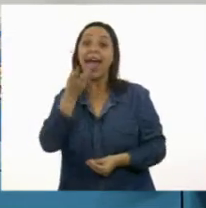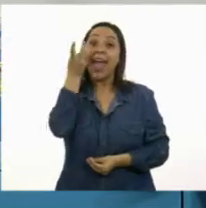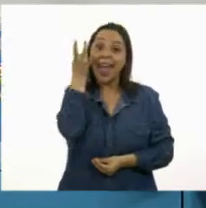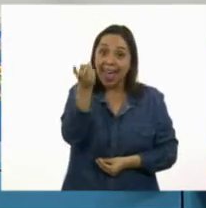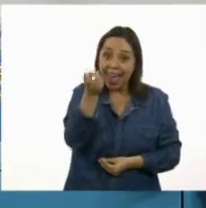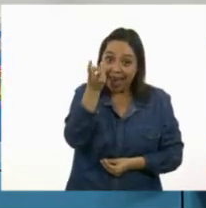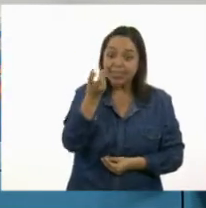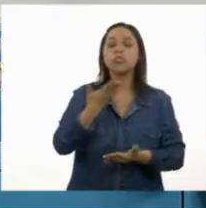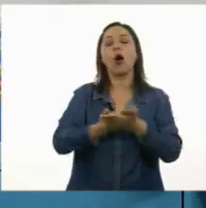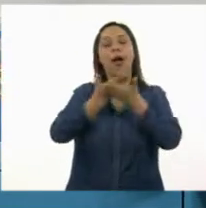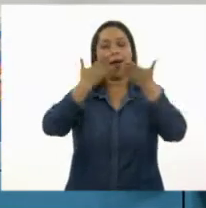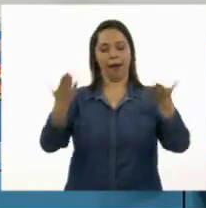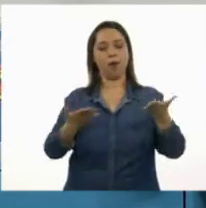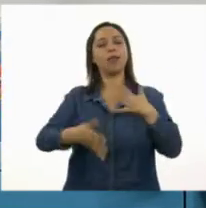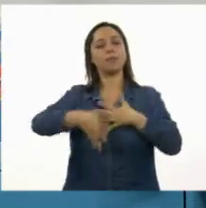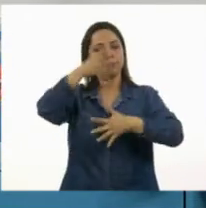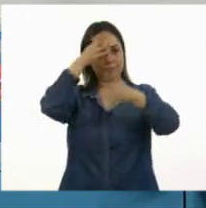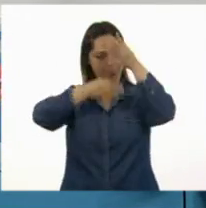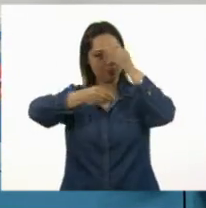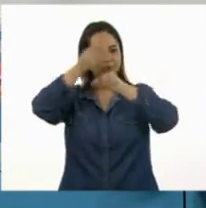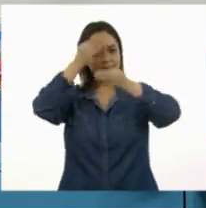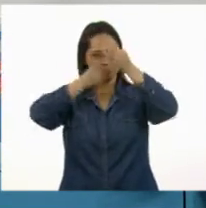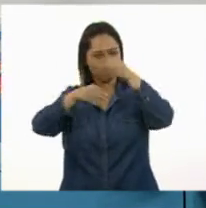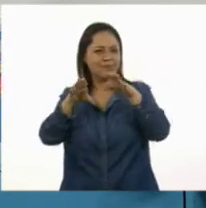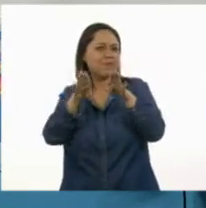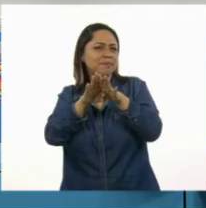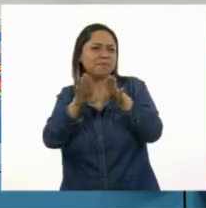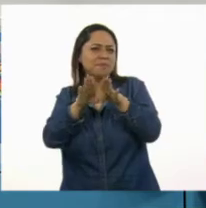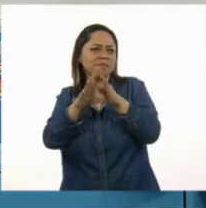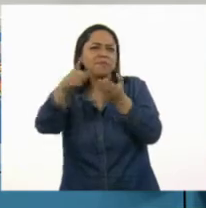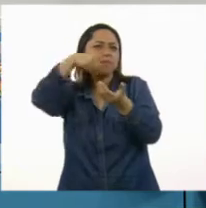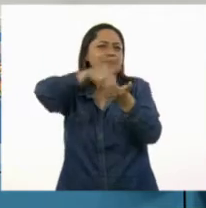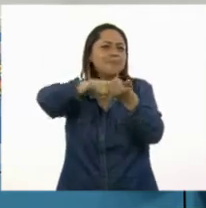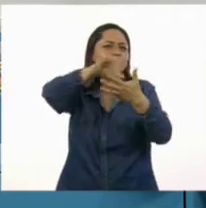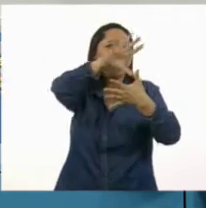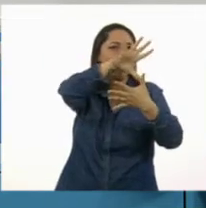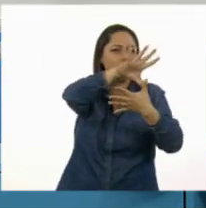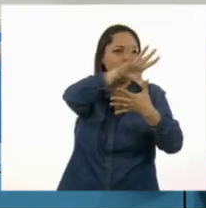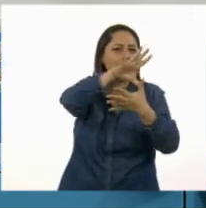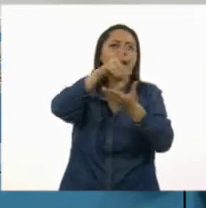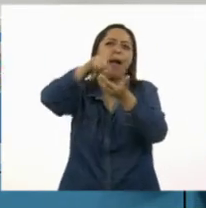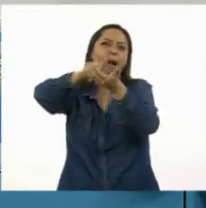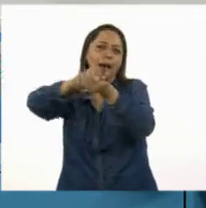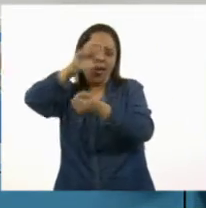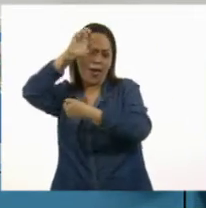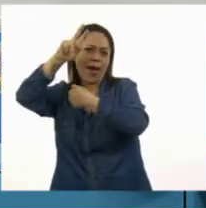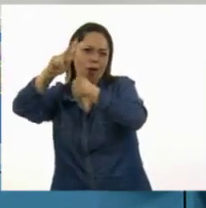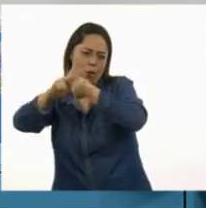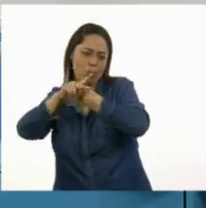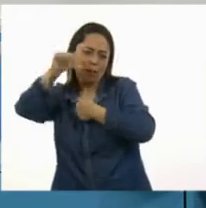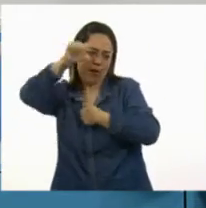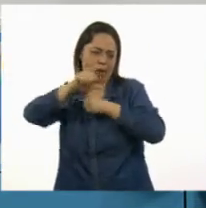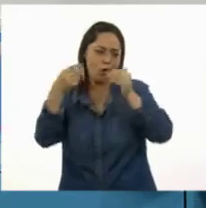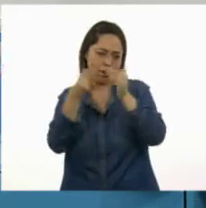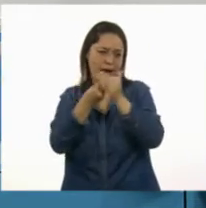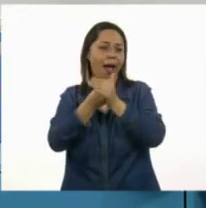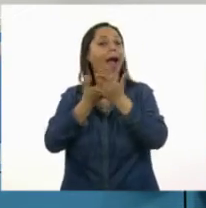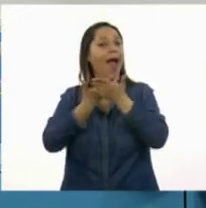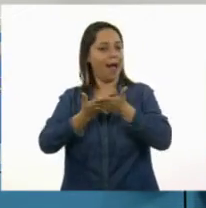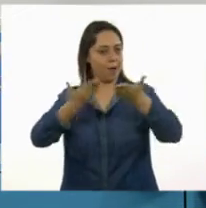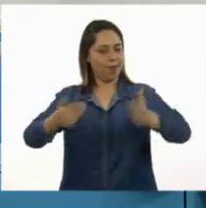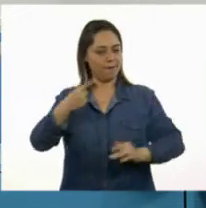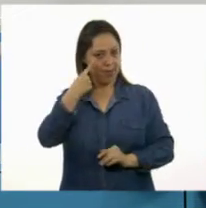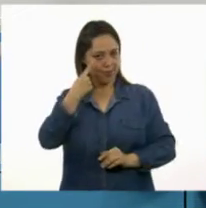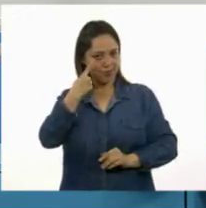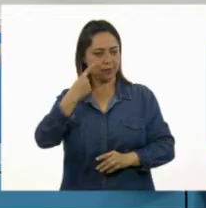sí, aprendamos cómo es el clima en América y en Europa, que es lo que vamos a tratar en la clase de hoy. Sí.